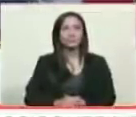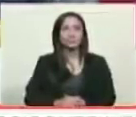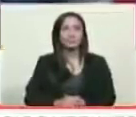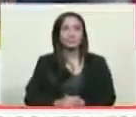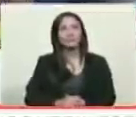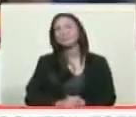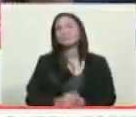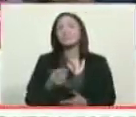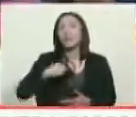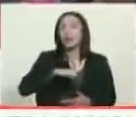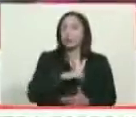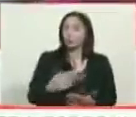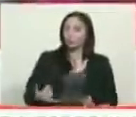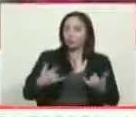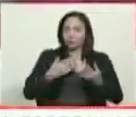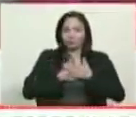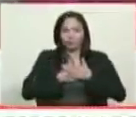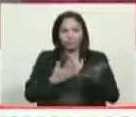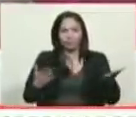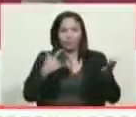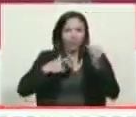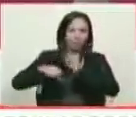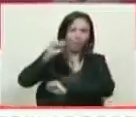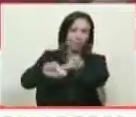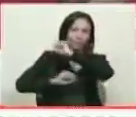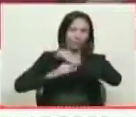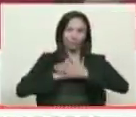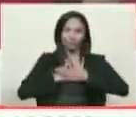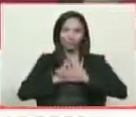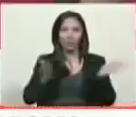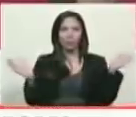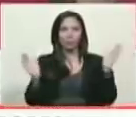Que nosotros estamos dispuestos.